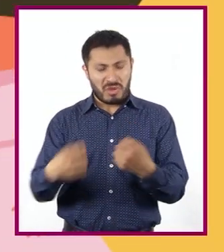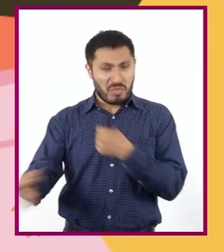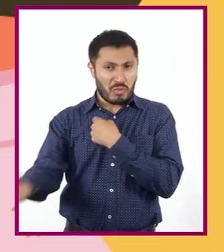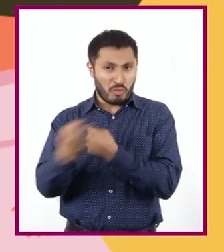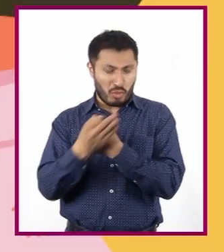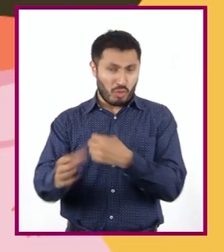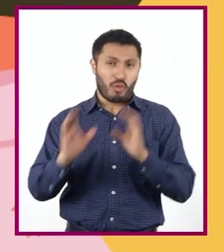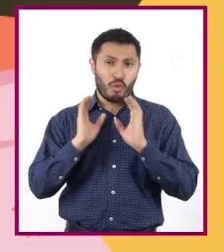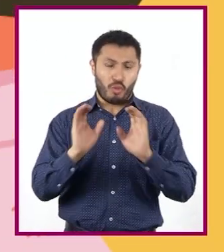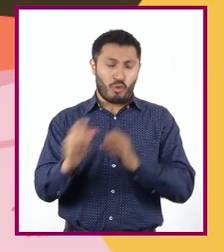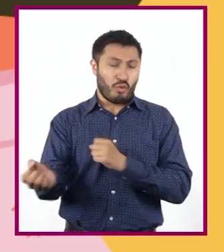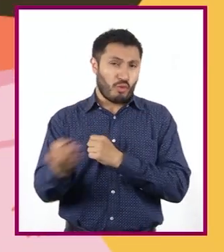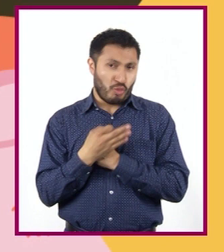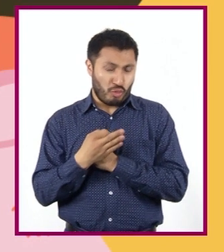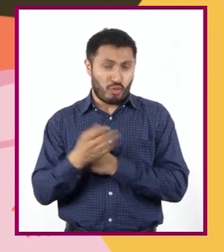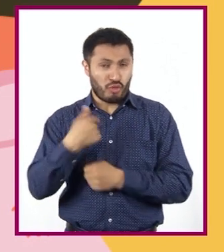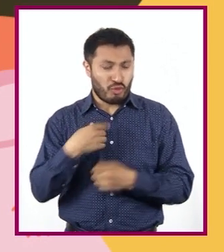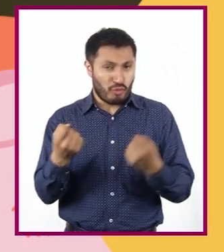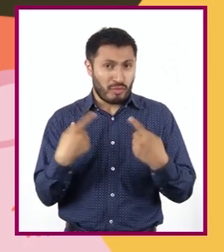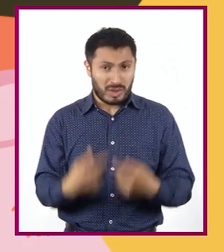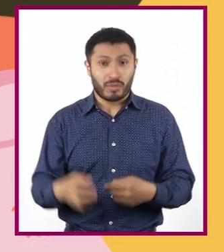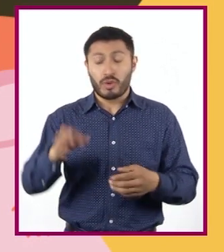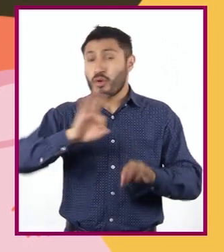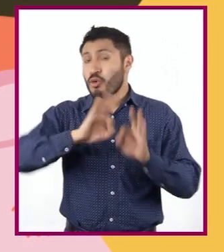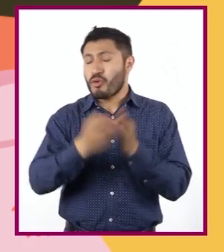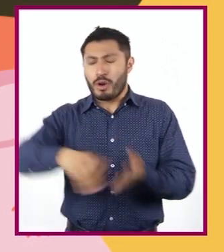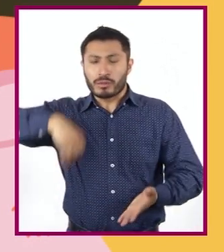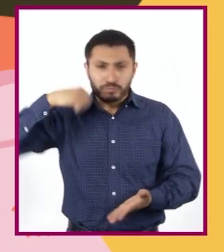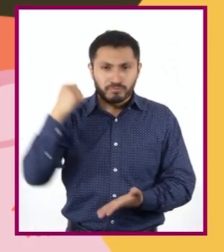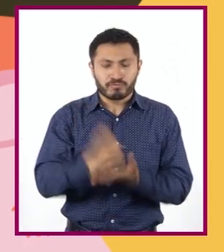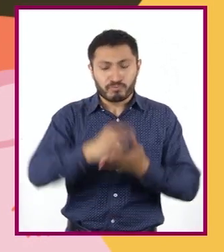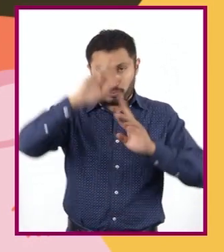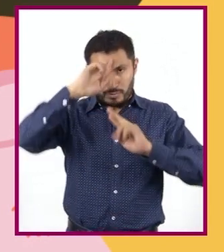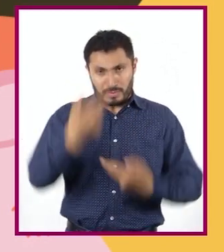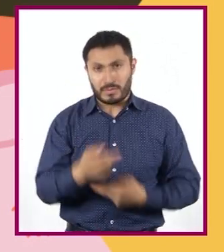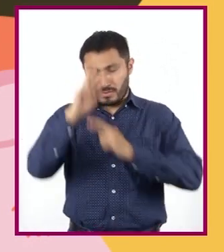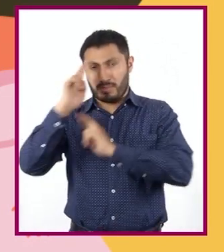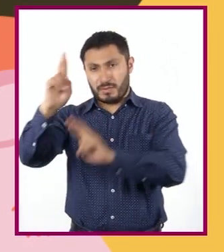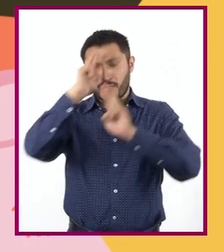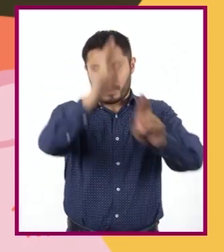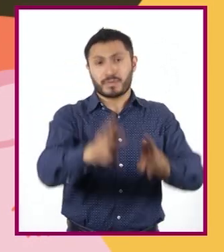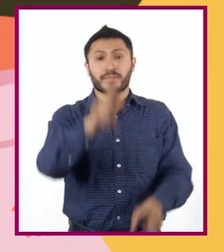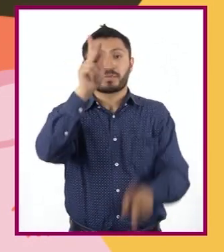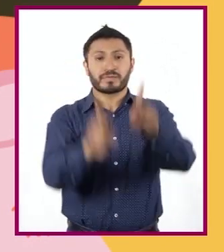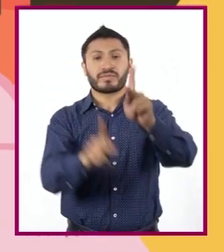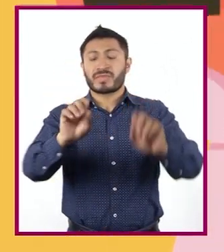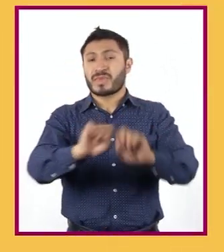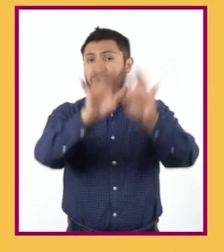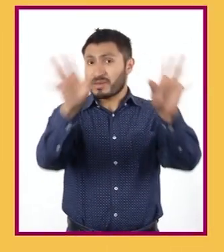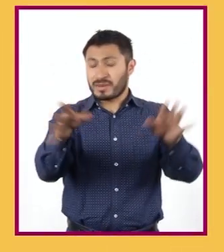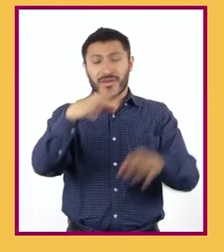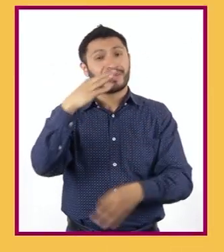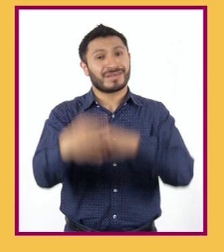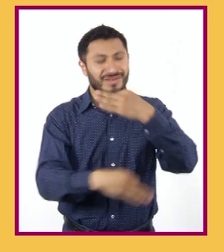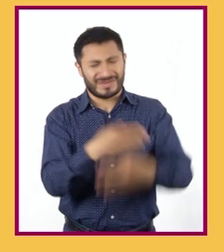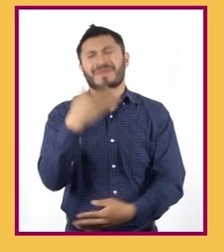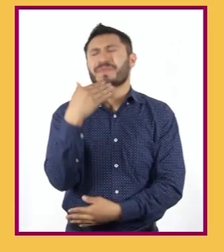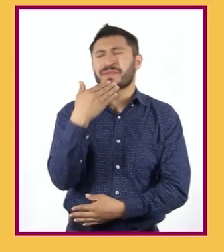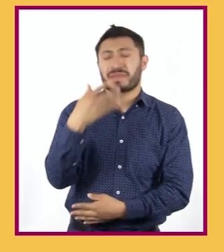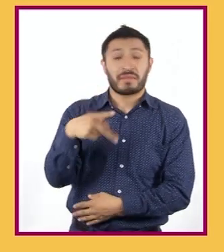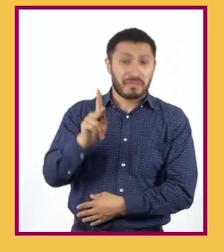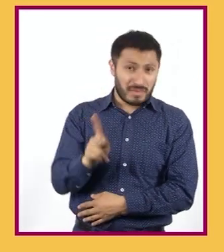es siempre el inicio de su novela? En pocas líneas, busca atrapar al lector, presentar al personaje y su